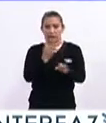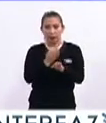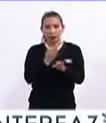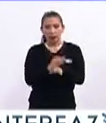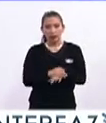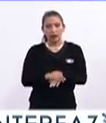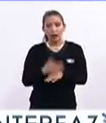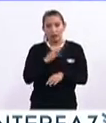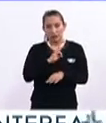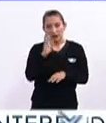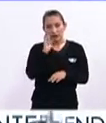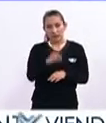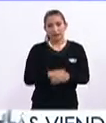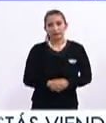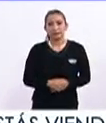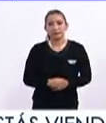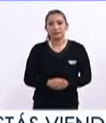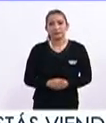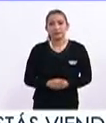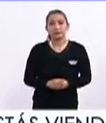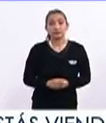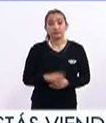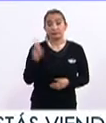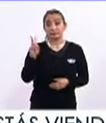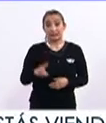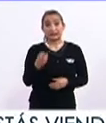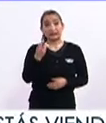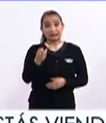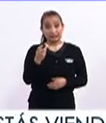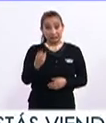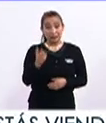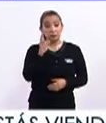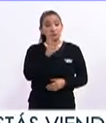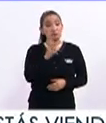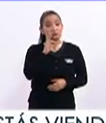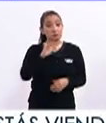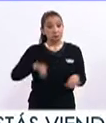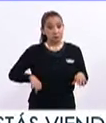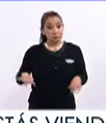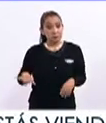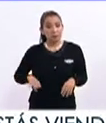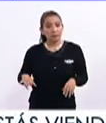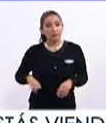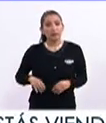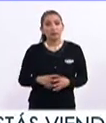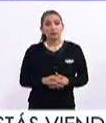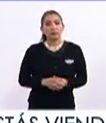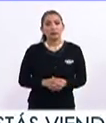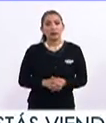pueden tener ese acceso, ¿no? Así es. Pues sin duda alguna es una prueba muy interesante.